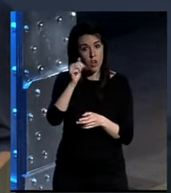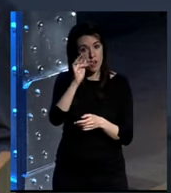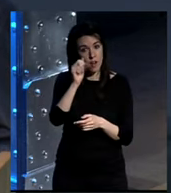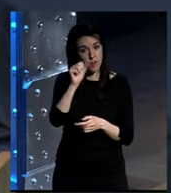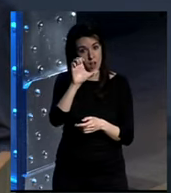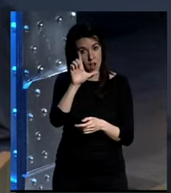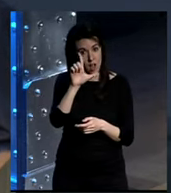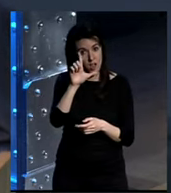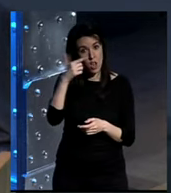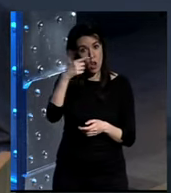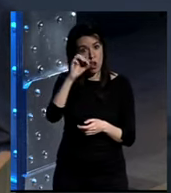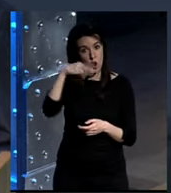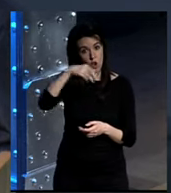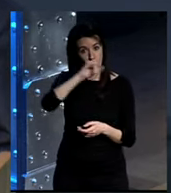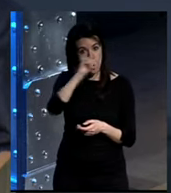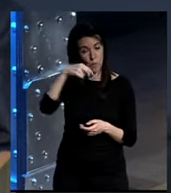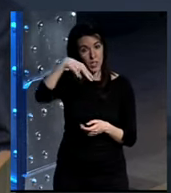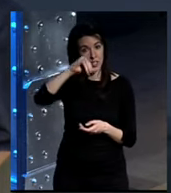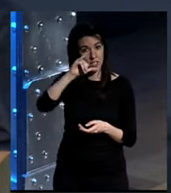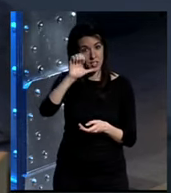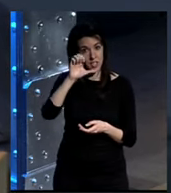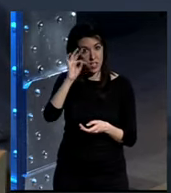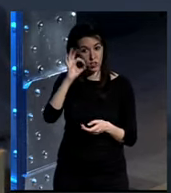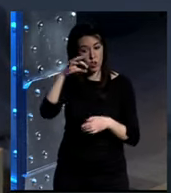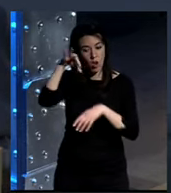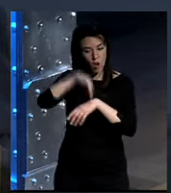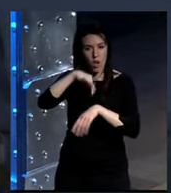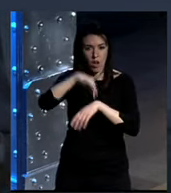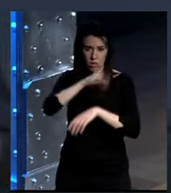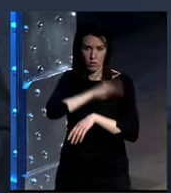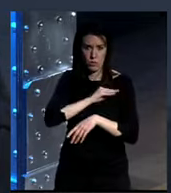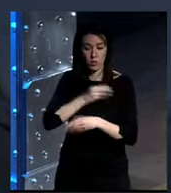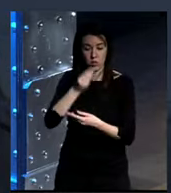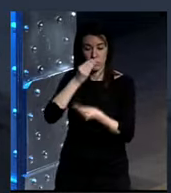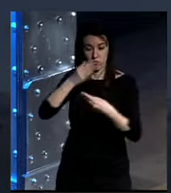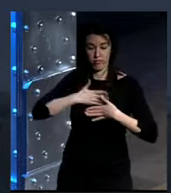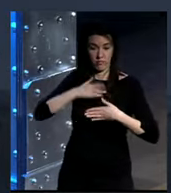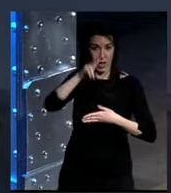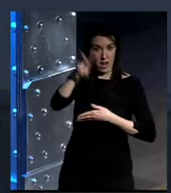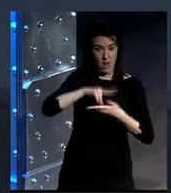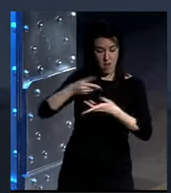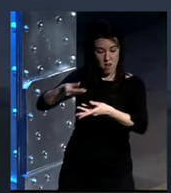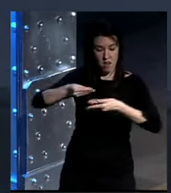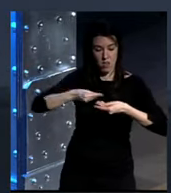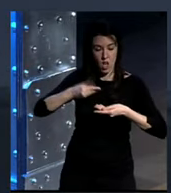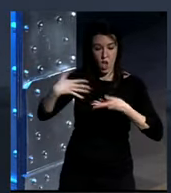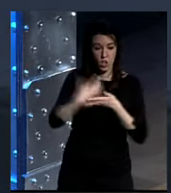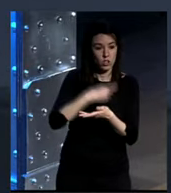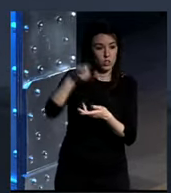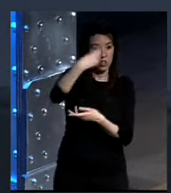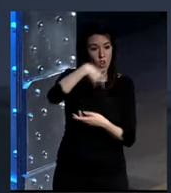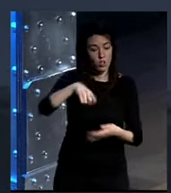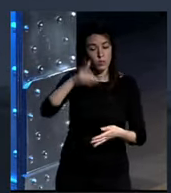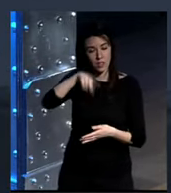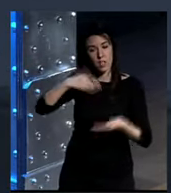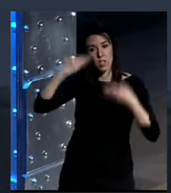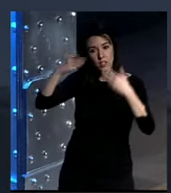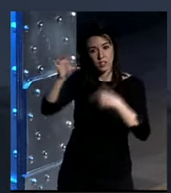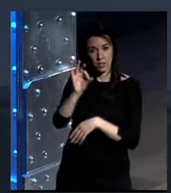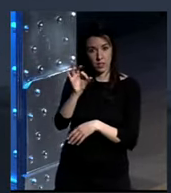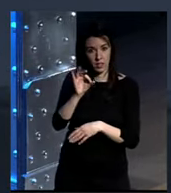está bastante fastidiado, que me dio para que leyera en nombre suyo a todos vosotros y dirigido a Sebastián.